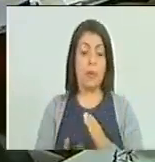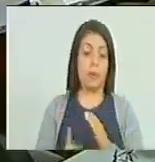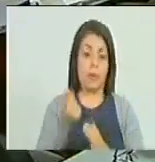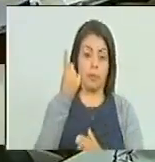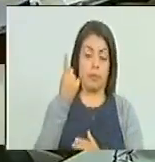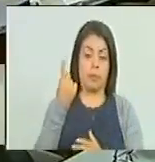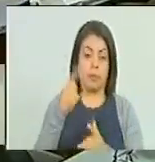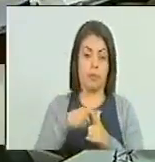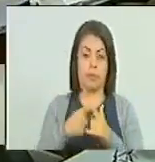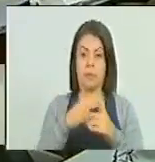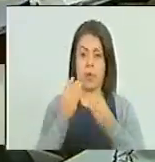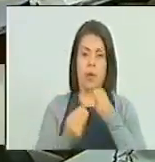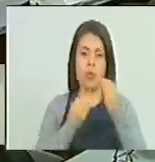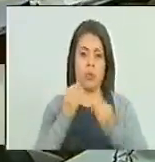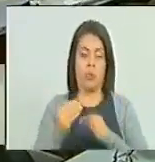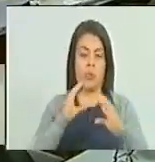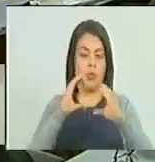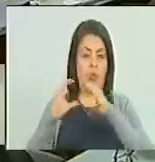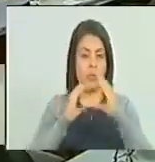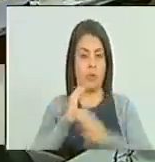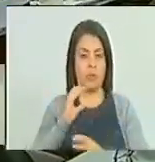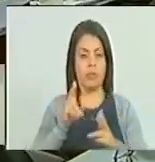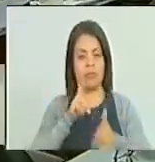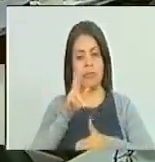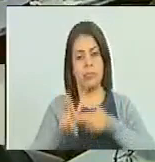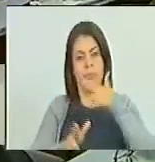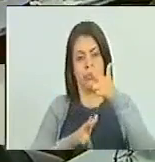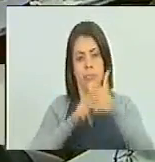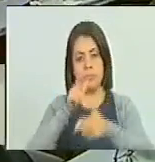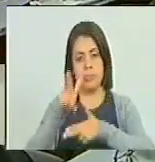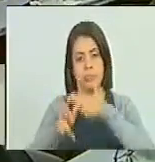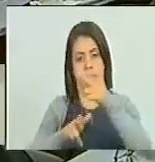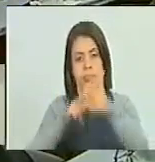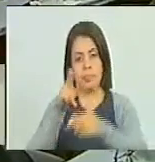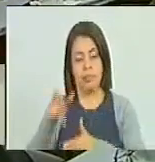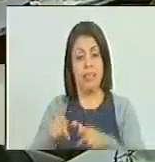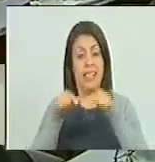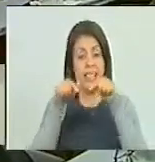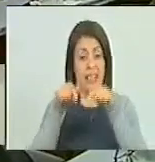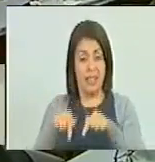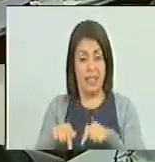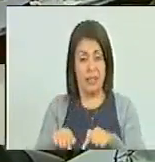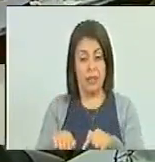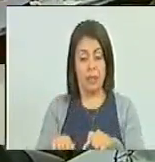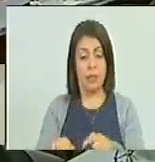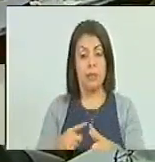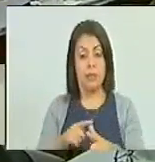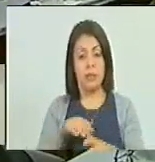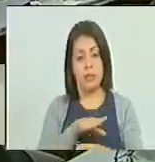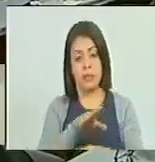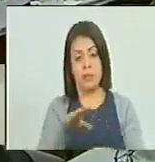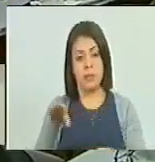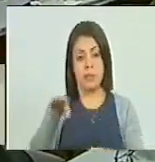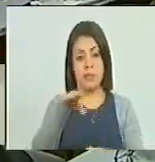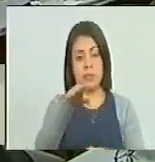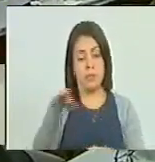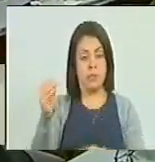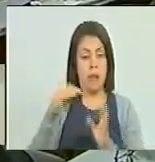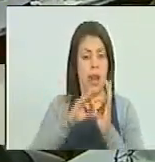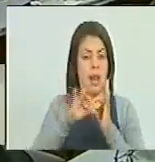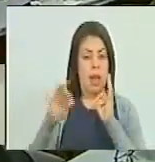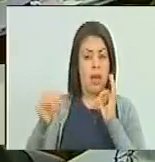principal medio de comunicación, el ferroviario, y precisamente está dirigido hacia los sectores